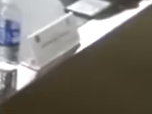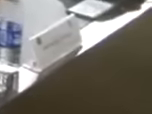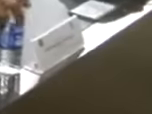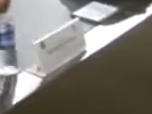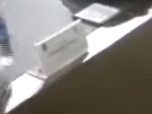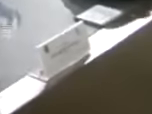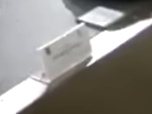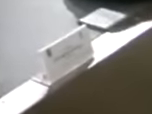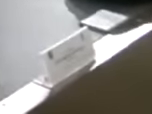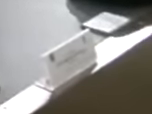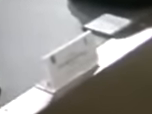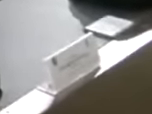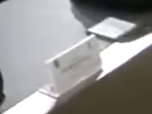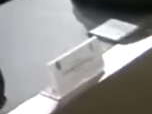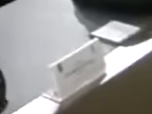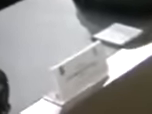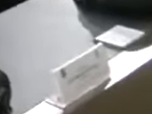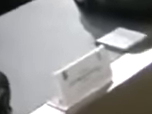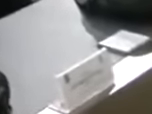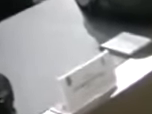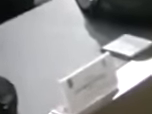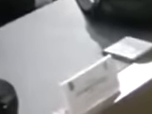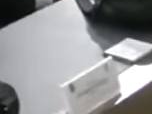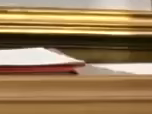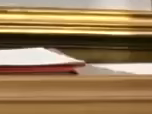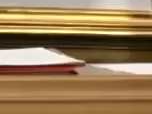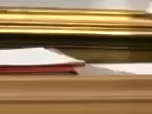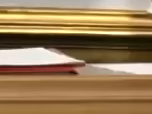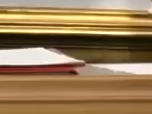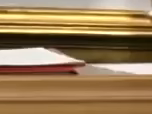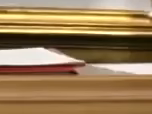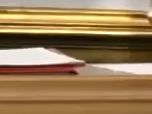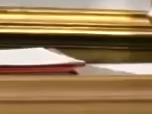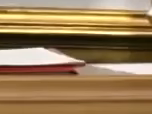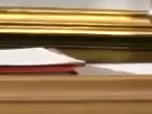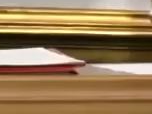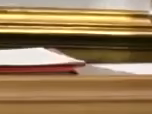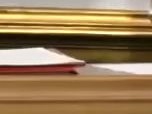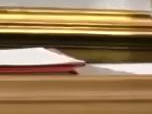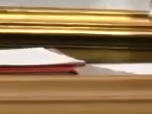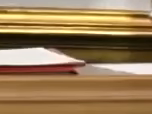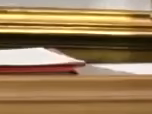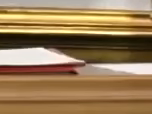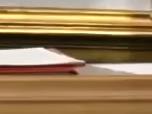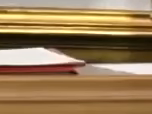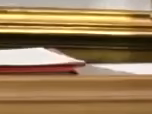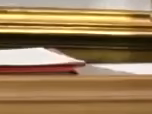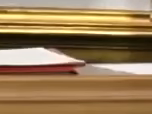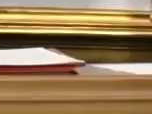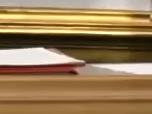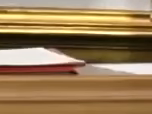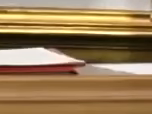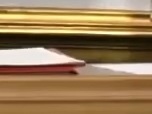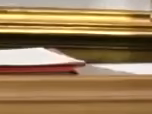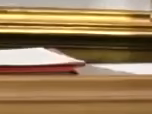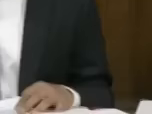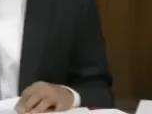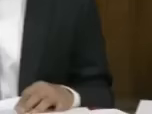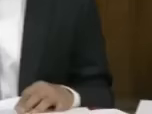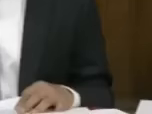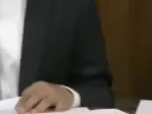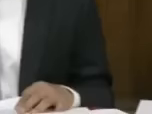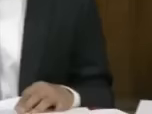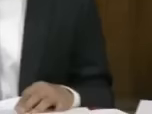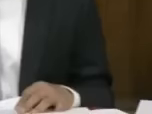términos. Epígrafe, domicilio. Es todo, presidente. En consideración al epígrafe. Aprobado. Siguiente. Quincuagésimo segundo,